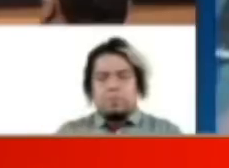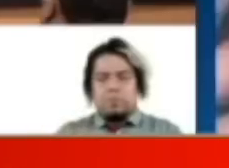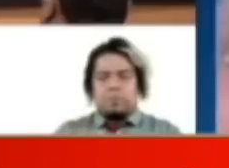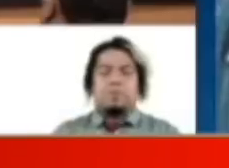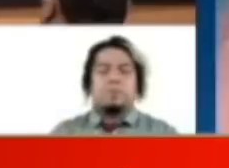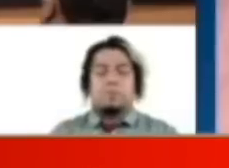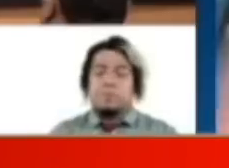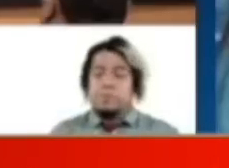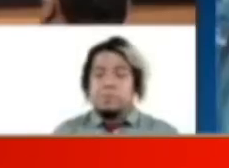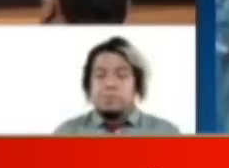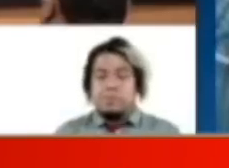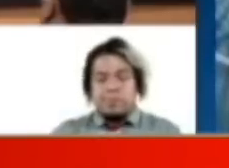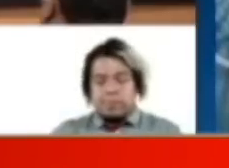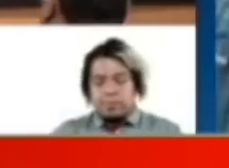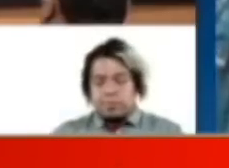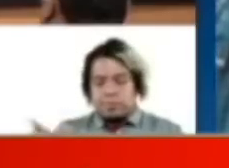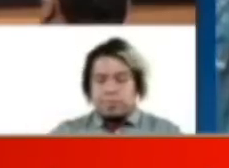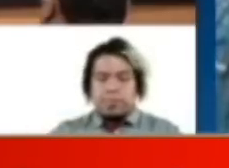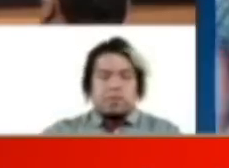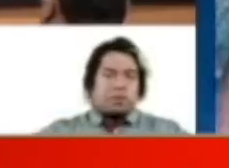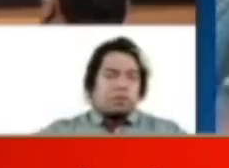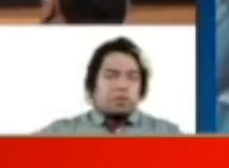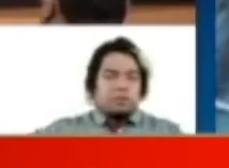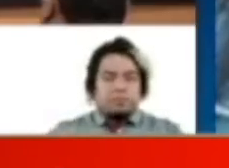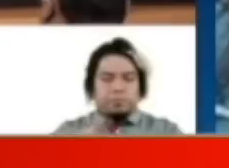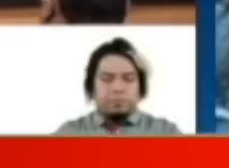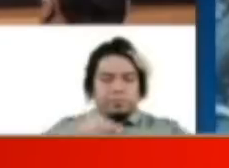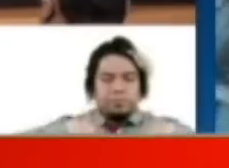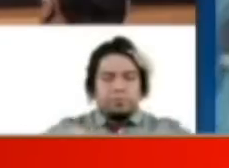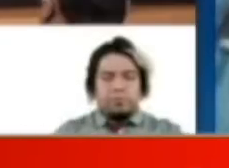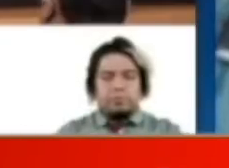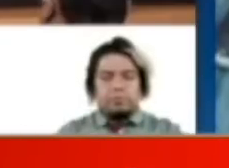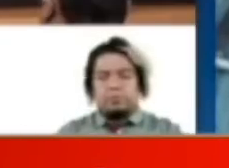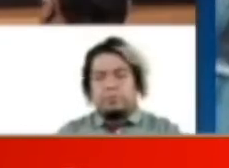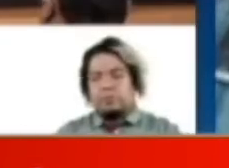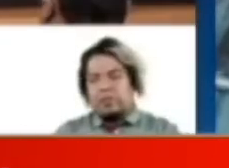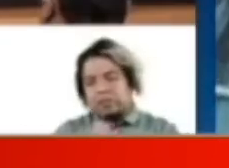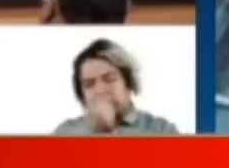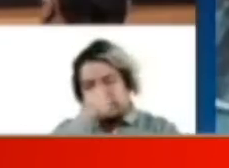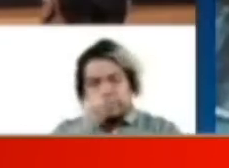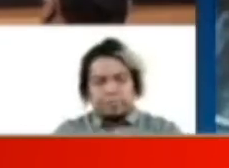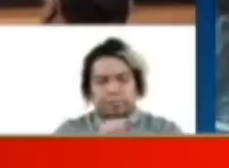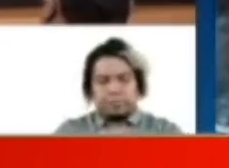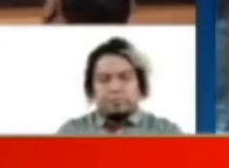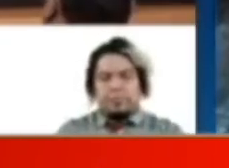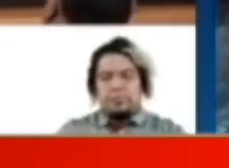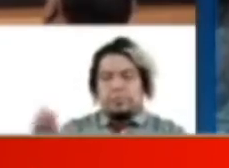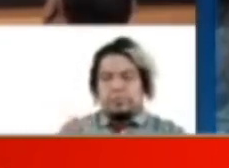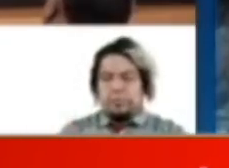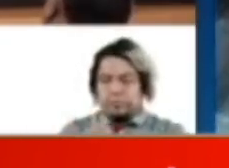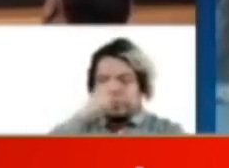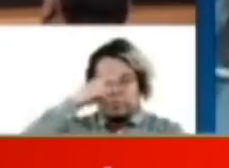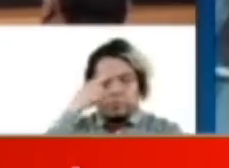vinieran a ver los partidos en el mundial 2026 pues bueno la jefa de gobierno lo aplicó en un dos